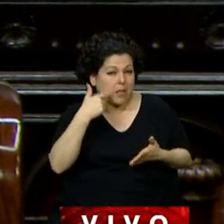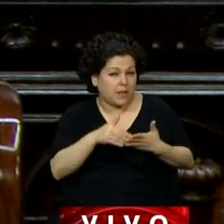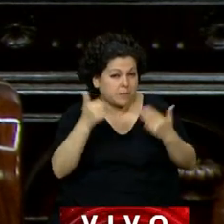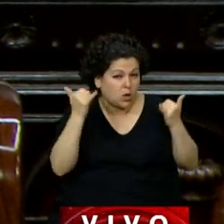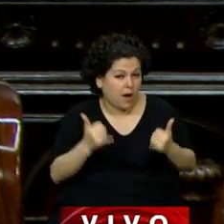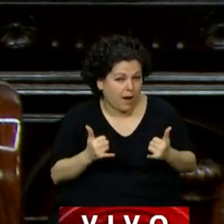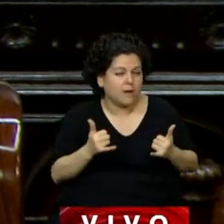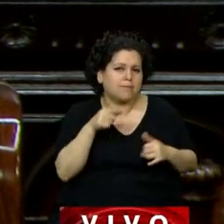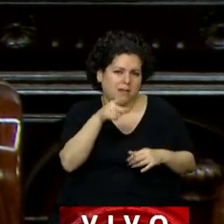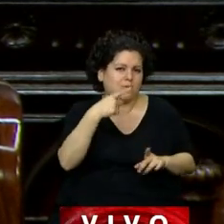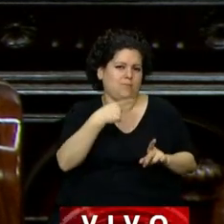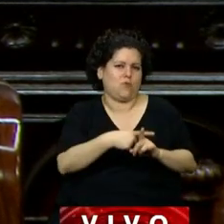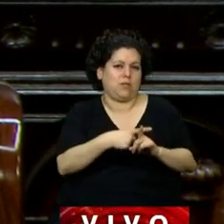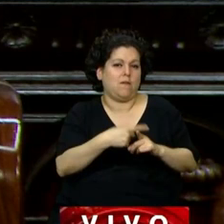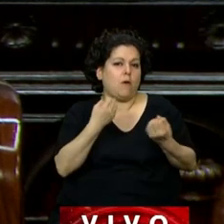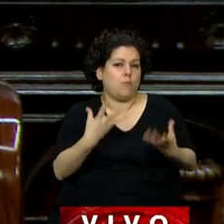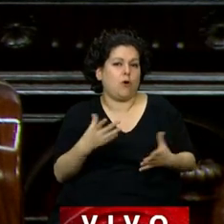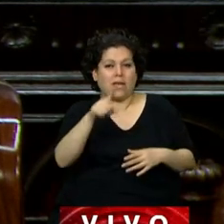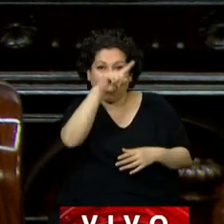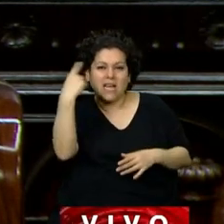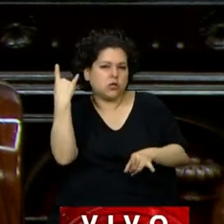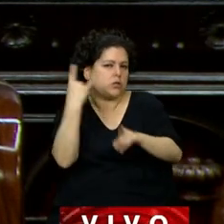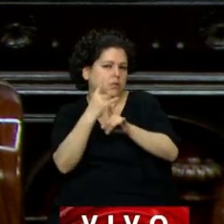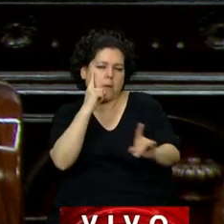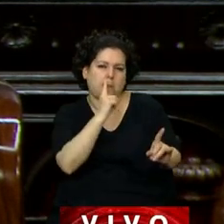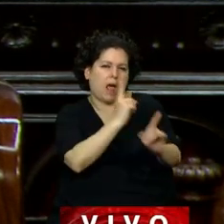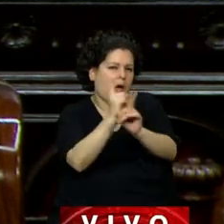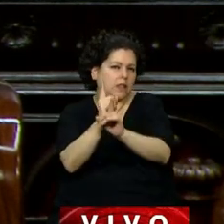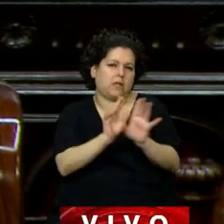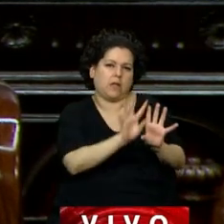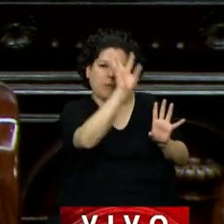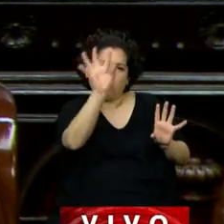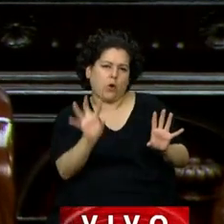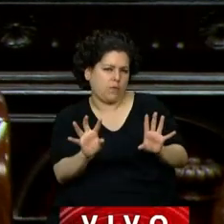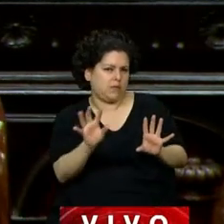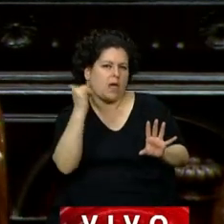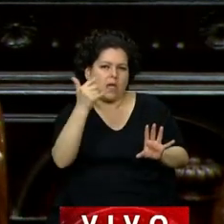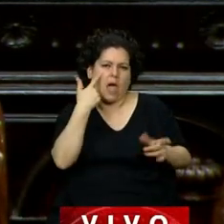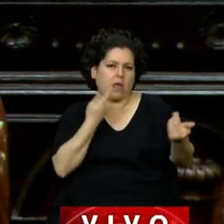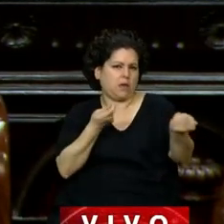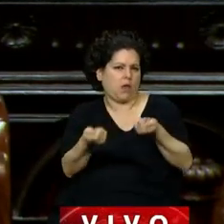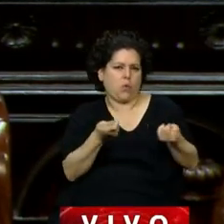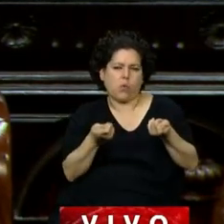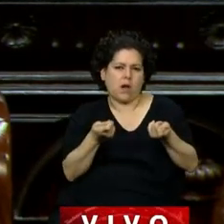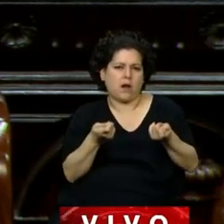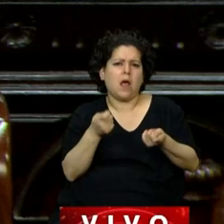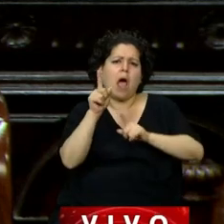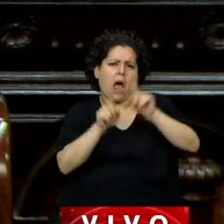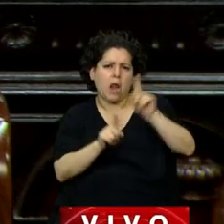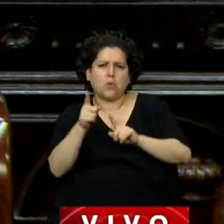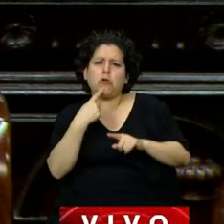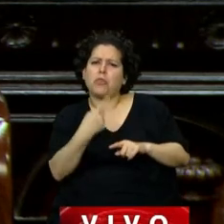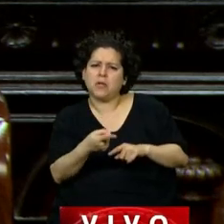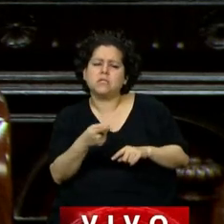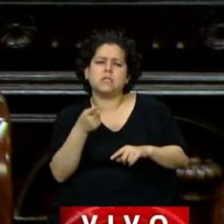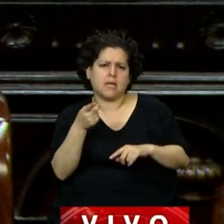la discriminación es positiva, porque la Nación siempre atiende a las provincias con contundencia y regularidad. Alguien decía, y un dirigente